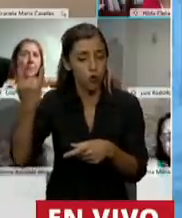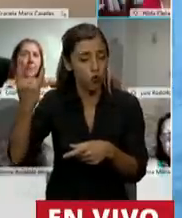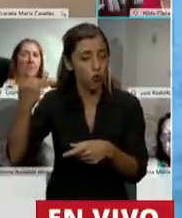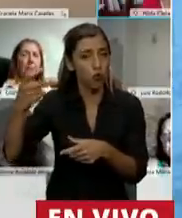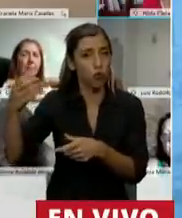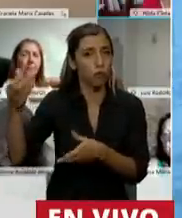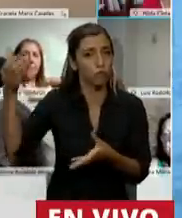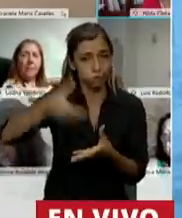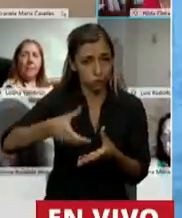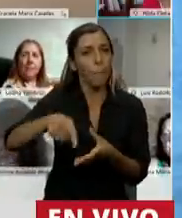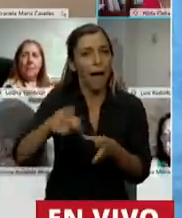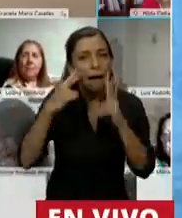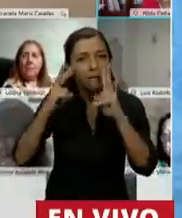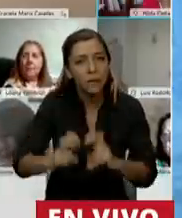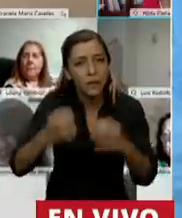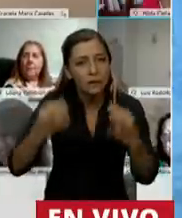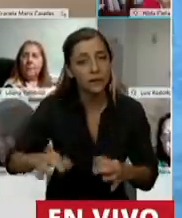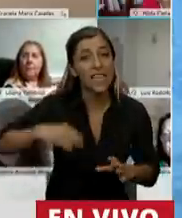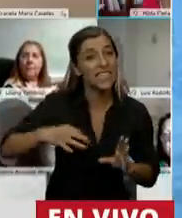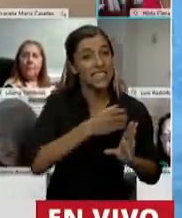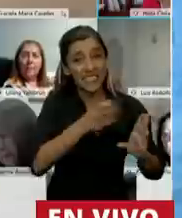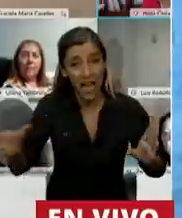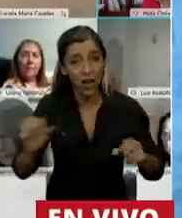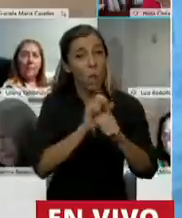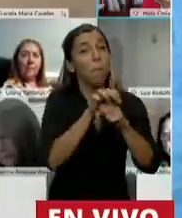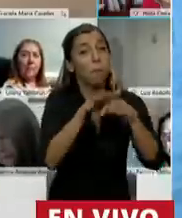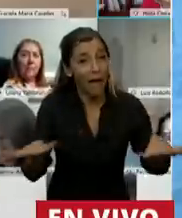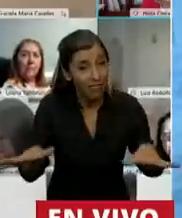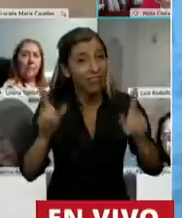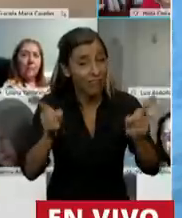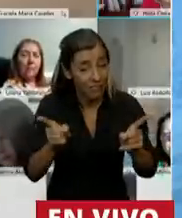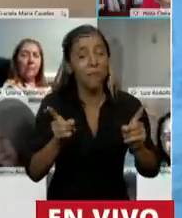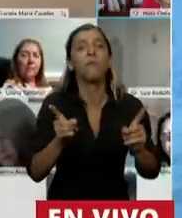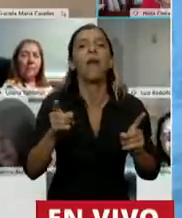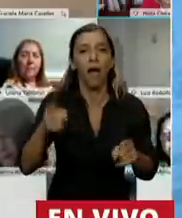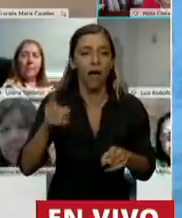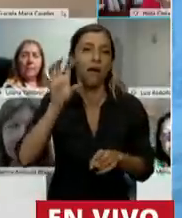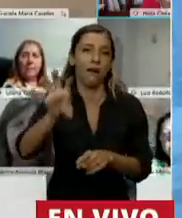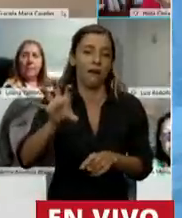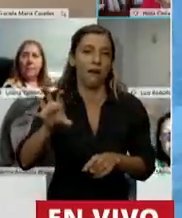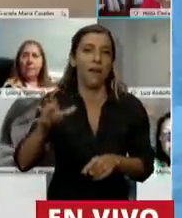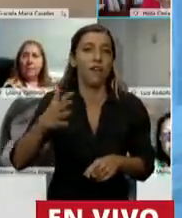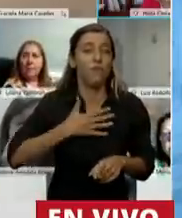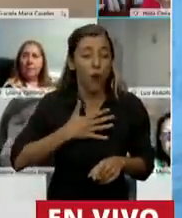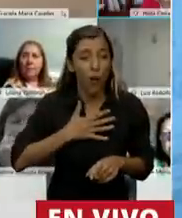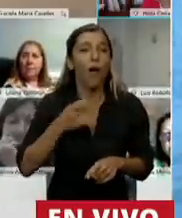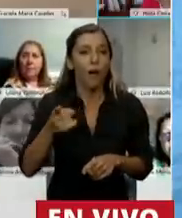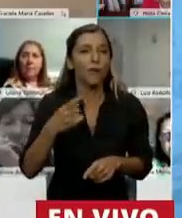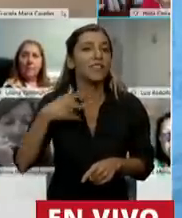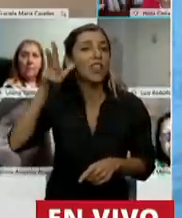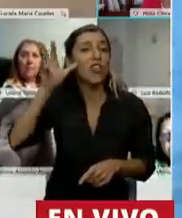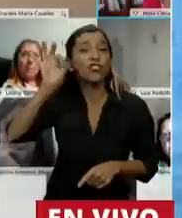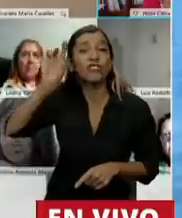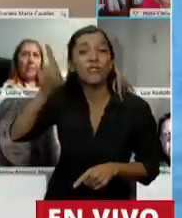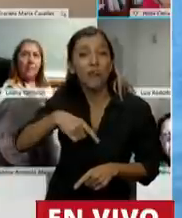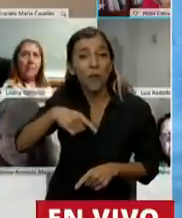en lo que va del año 2020 y en pandemia y en La Rioja, aumentaron un 80% las interrupciones voluntarias